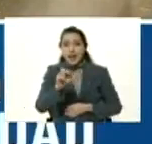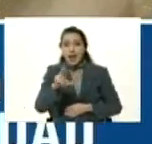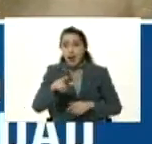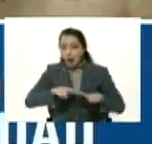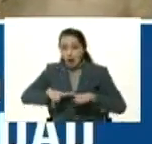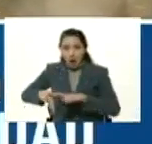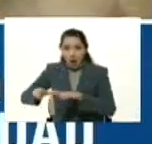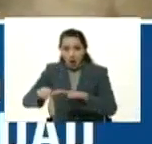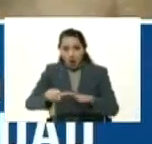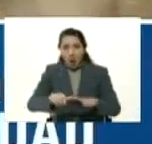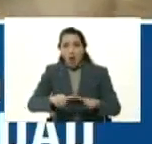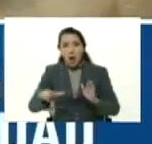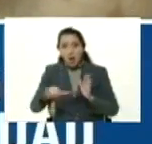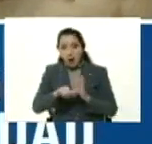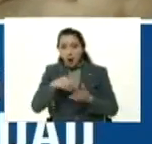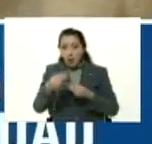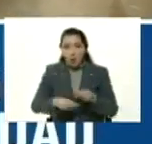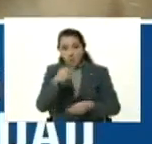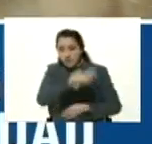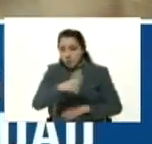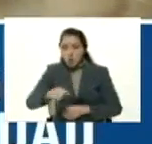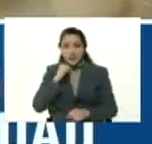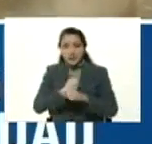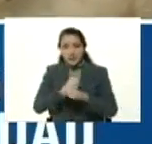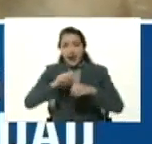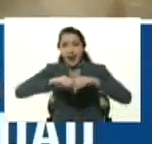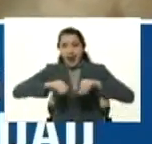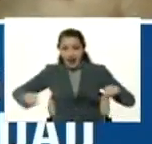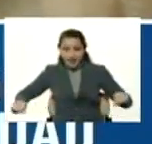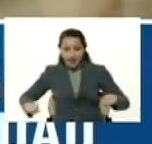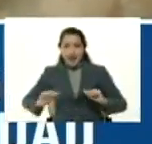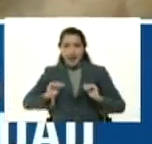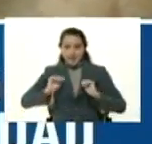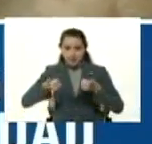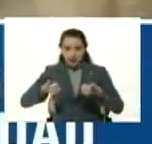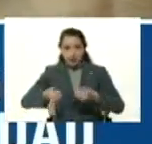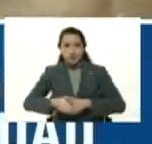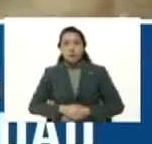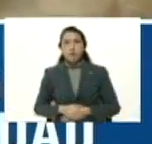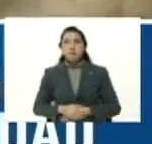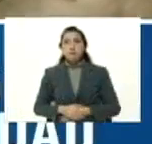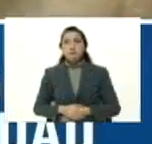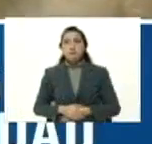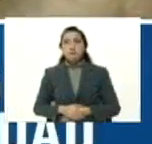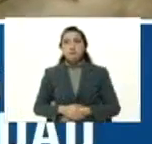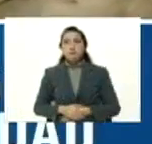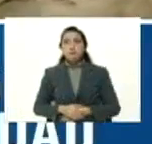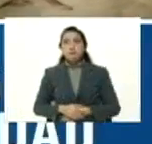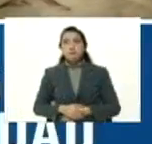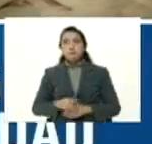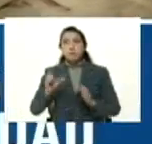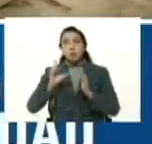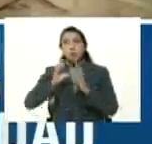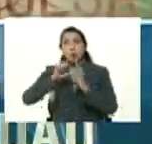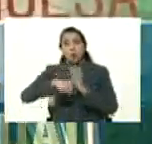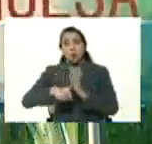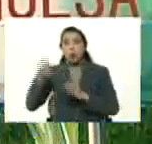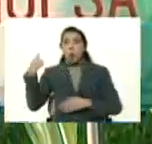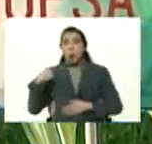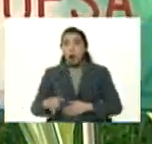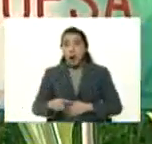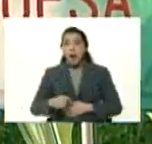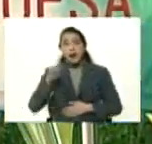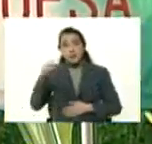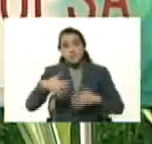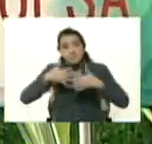de Majaguas, que son campesinos. Ellos salen primero. Y luego vamos a tener también nuestra refinería,